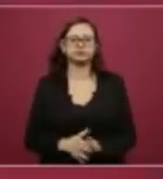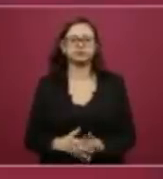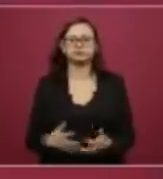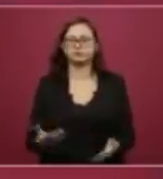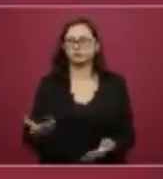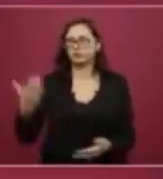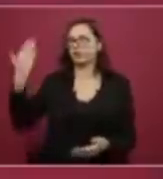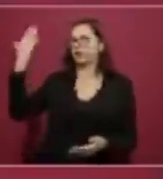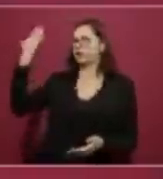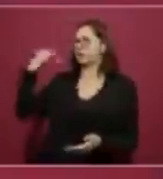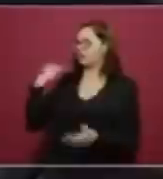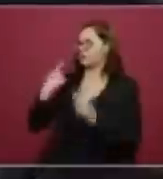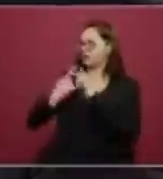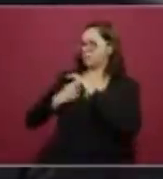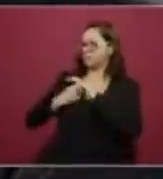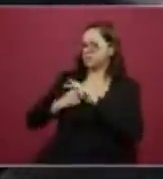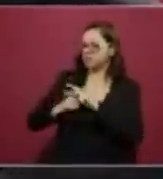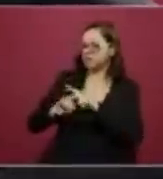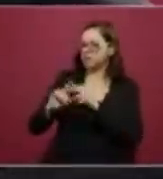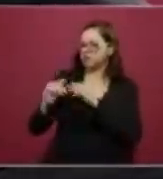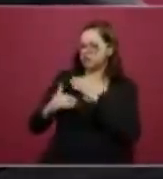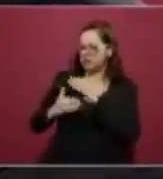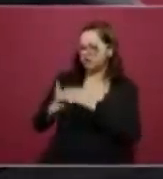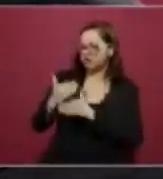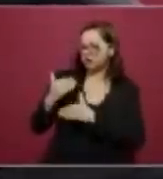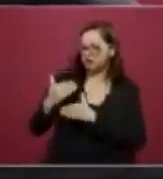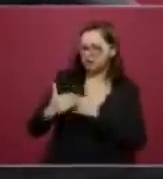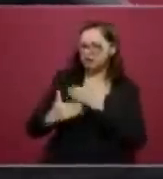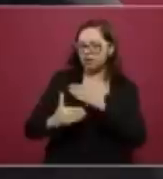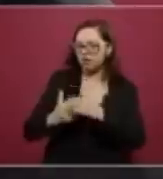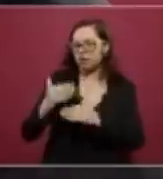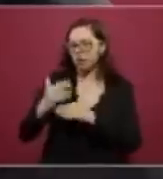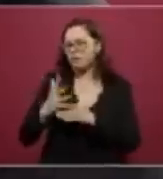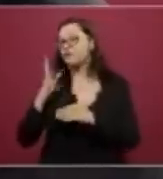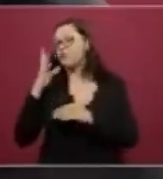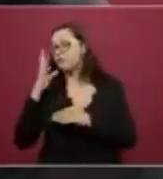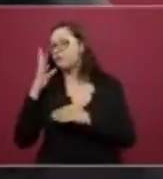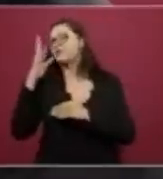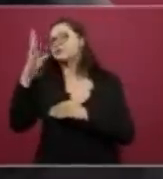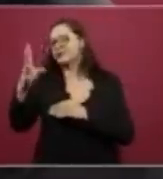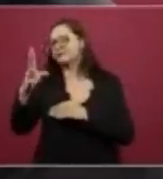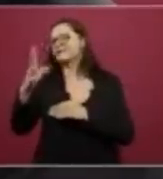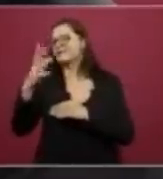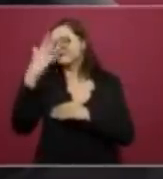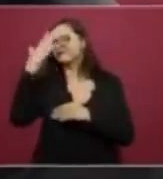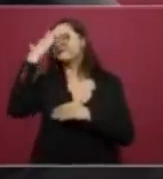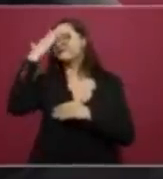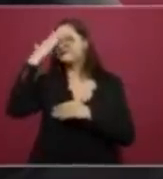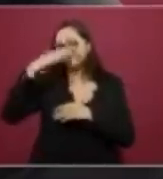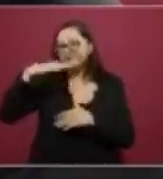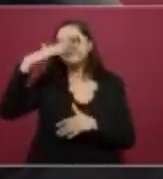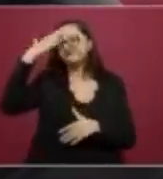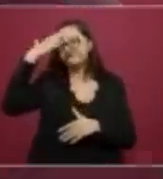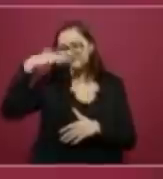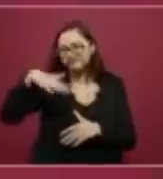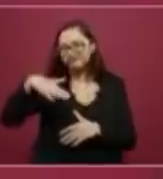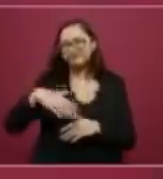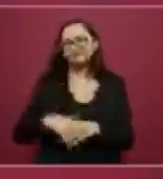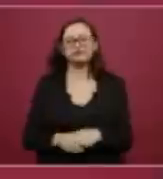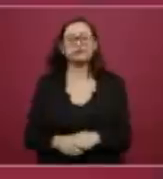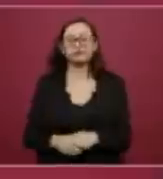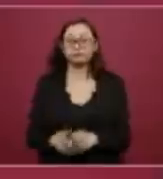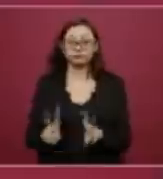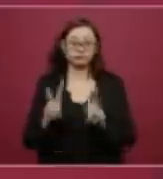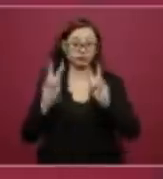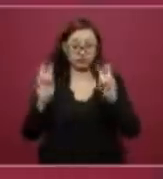venimos para saber bien hacia dónde vamos. Este tema no está